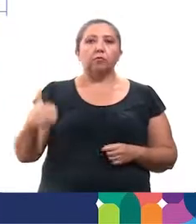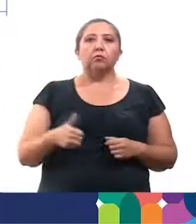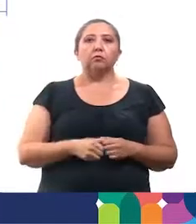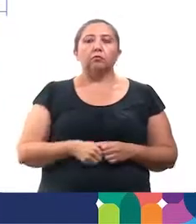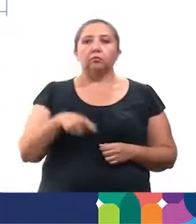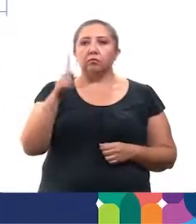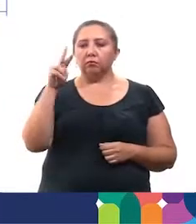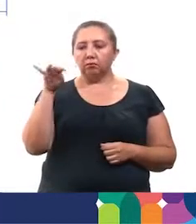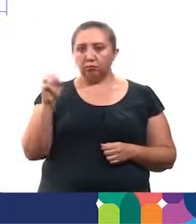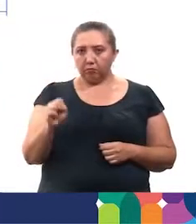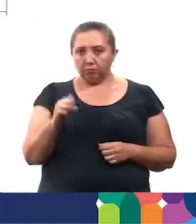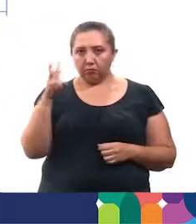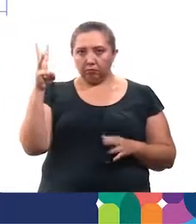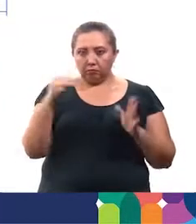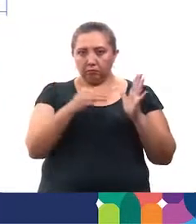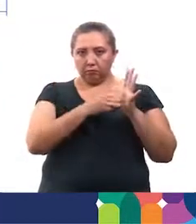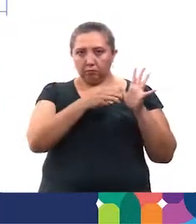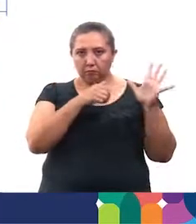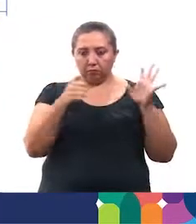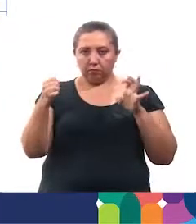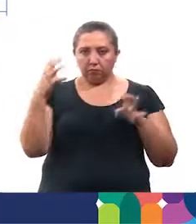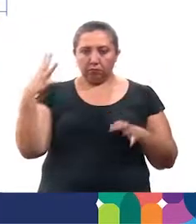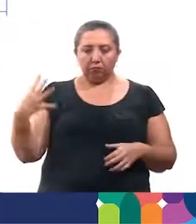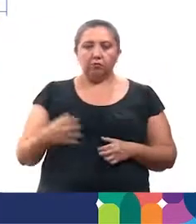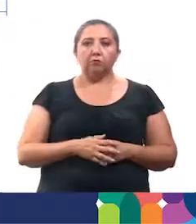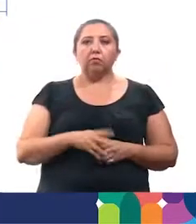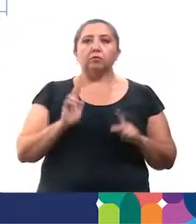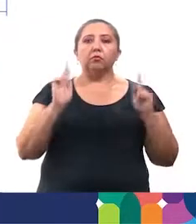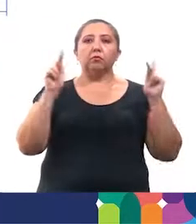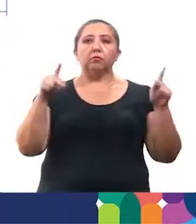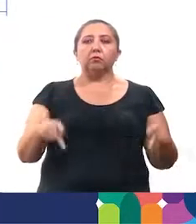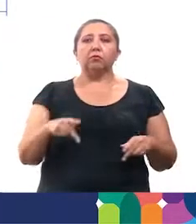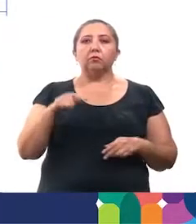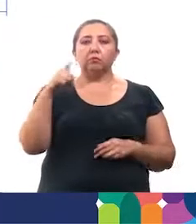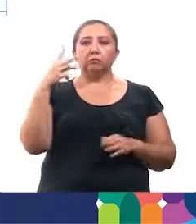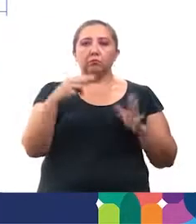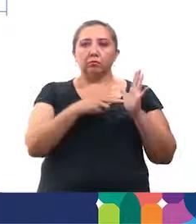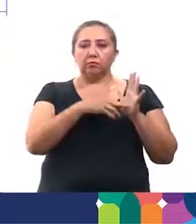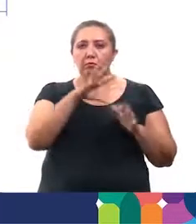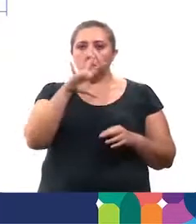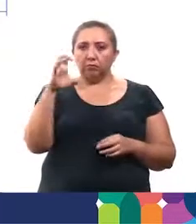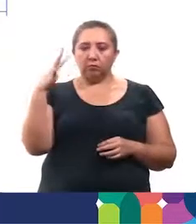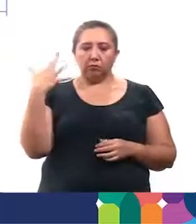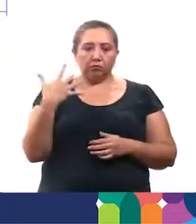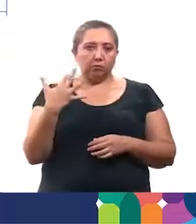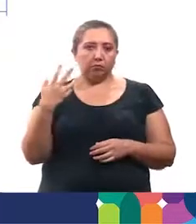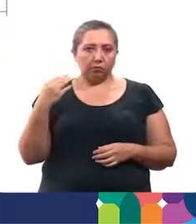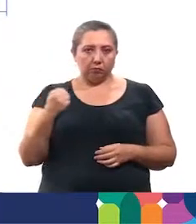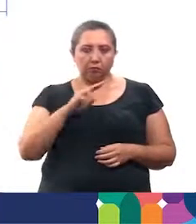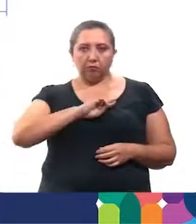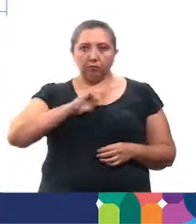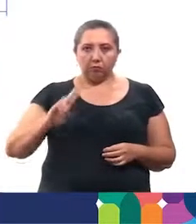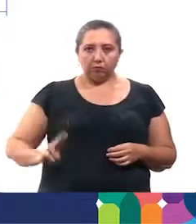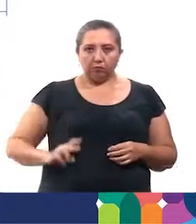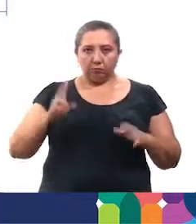4,426, Canacín, 3,604, Progreso, 2,559,